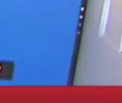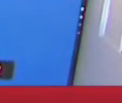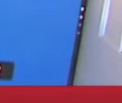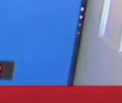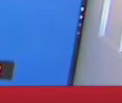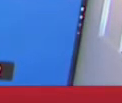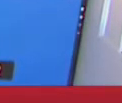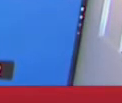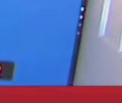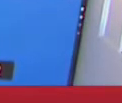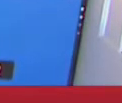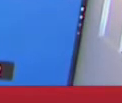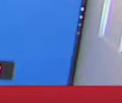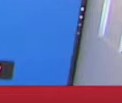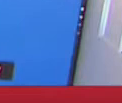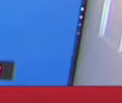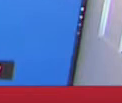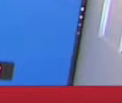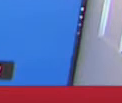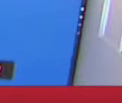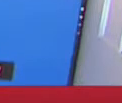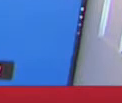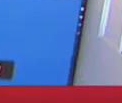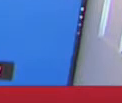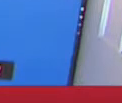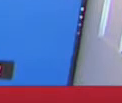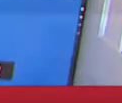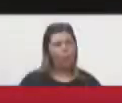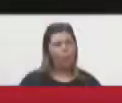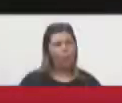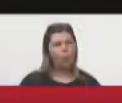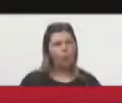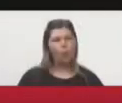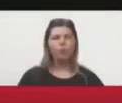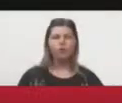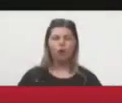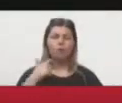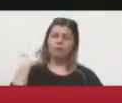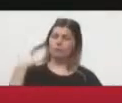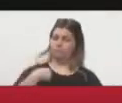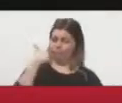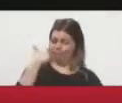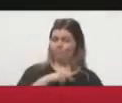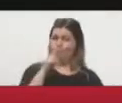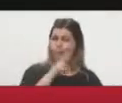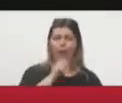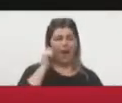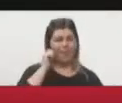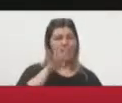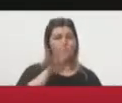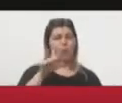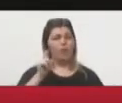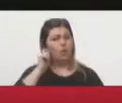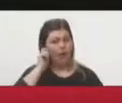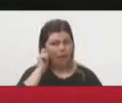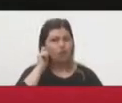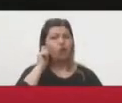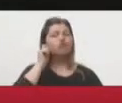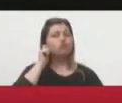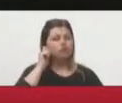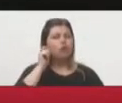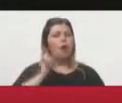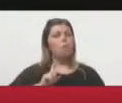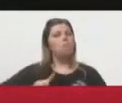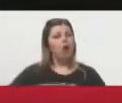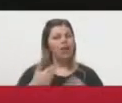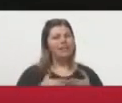75 años, es distinto cuando uno cumple años si es varón o si es mujer. Mirá. Soy una mujer de 51 años que hace política